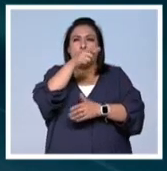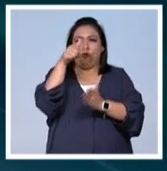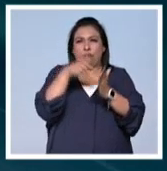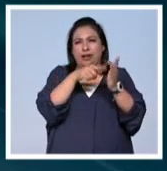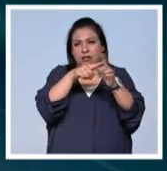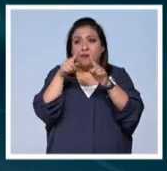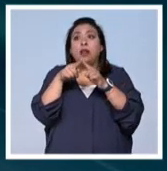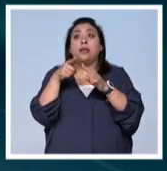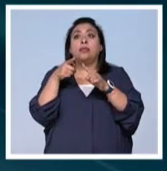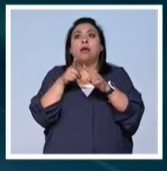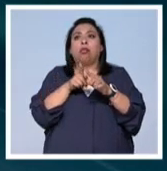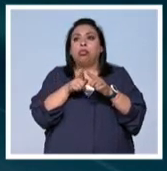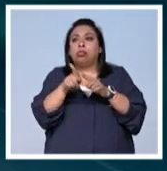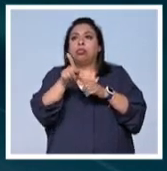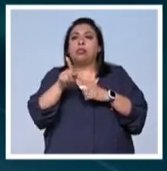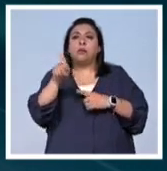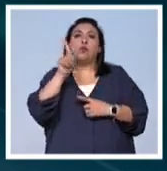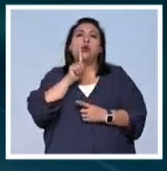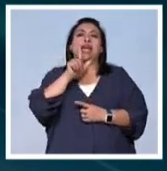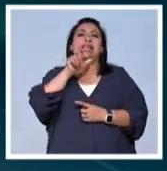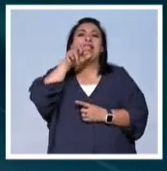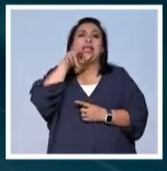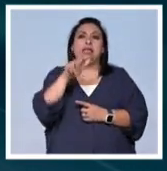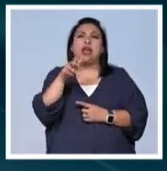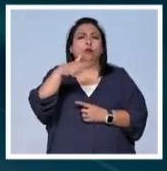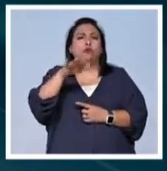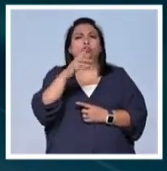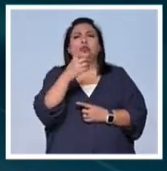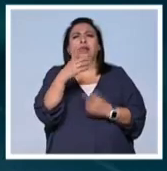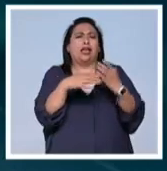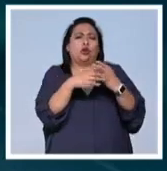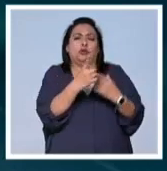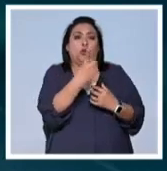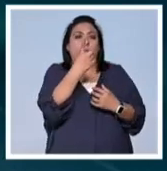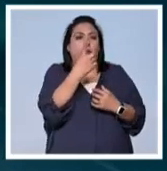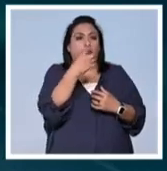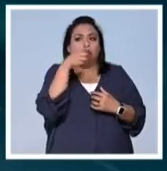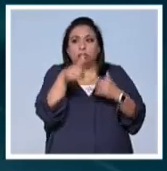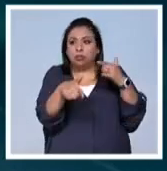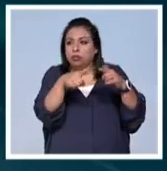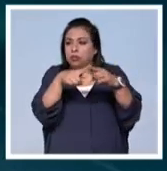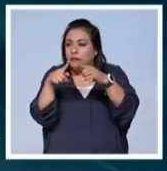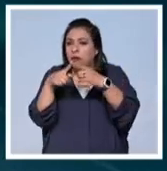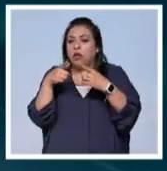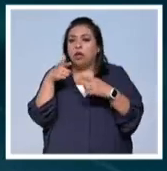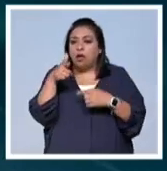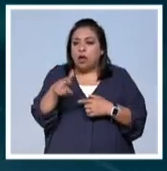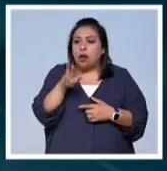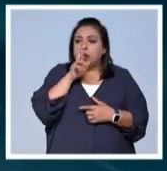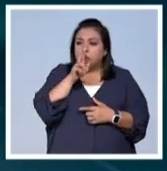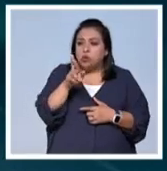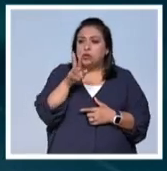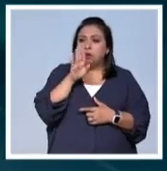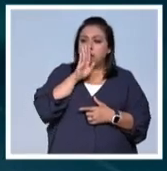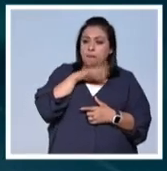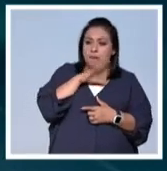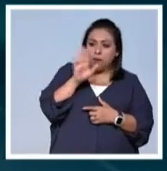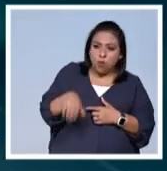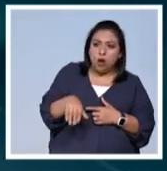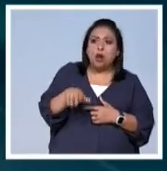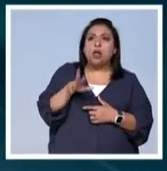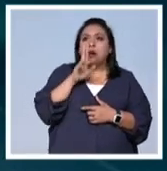pasará Lina Lina va buscando una cosa pero va encontrando muchas otras cosas va buscando respuestas sobre la muerte de su madre pero